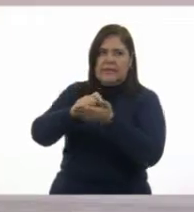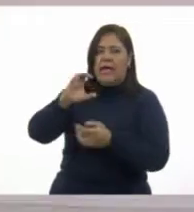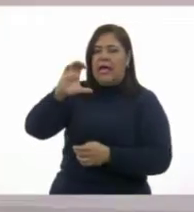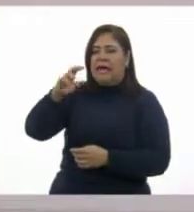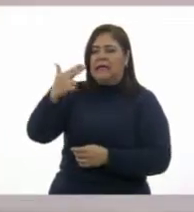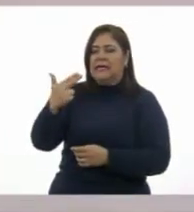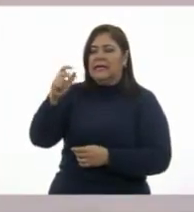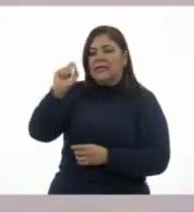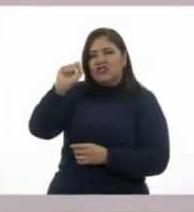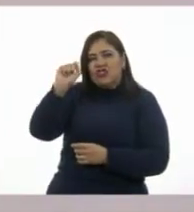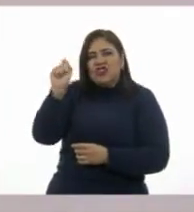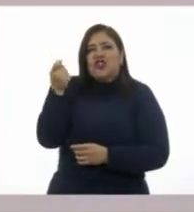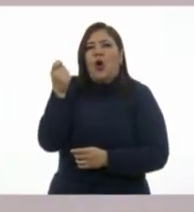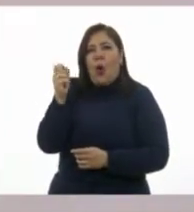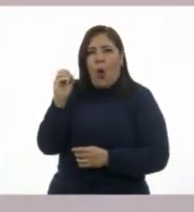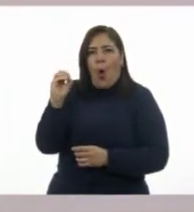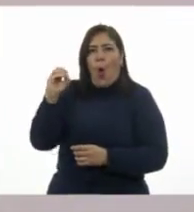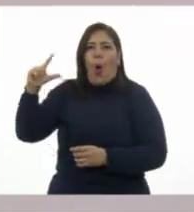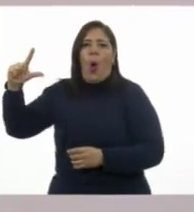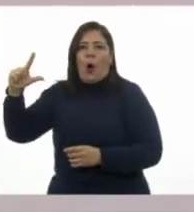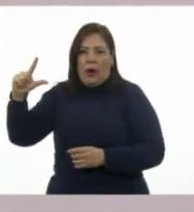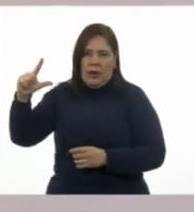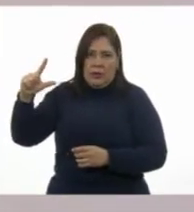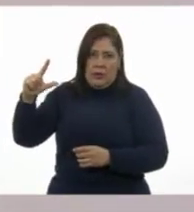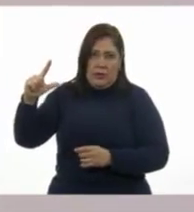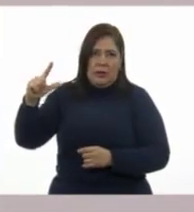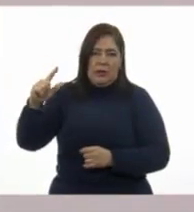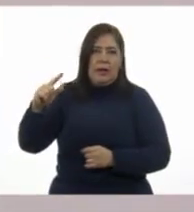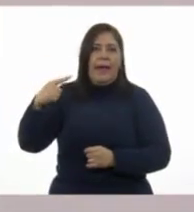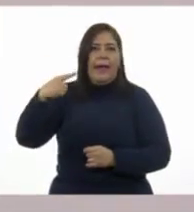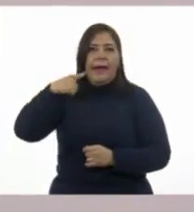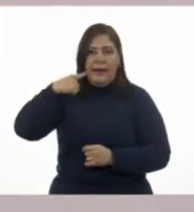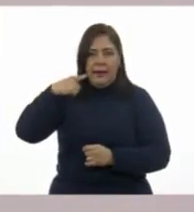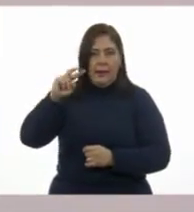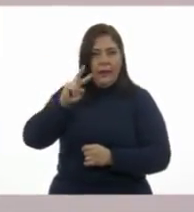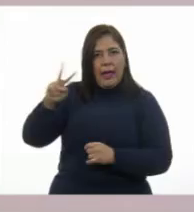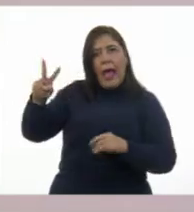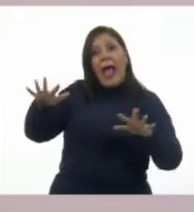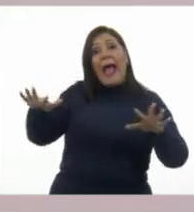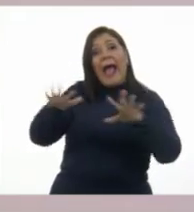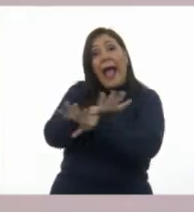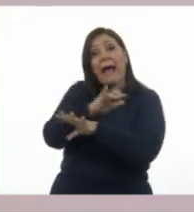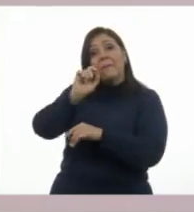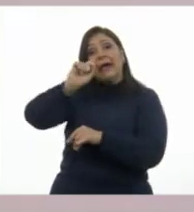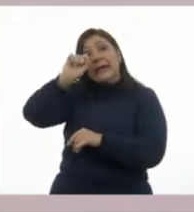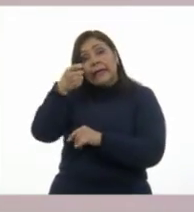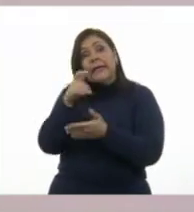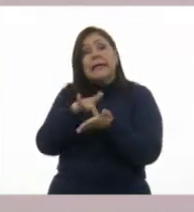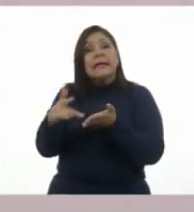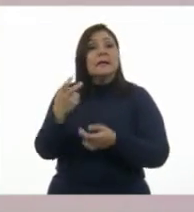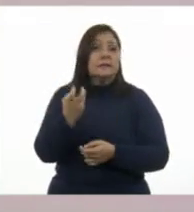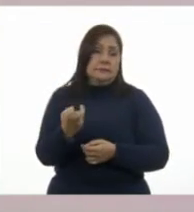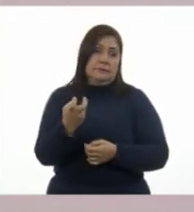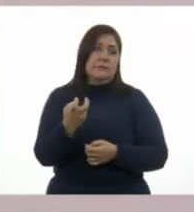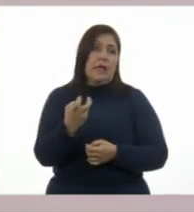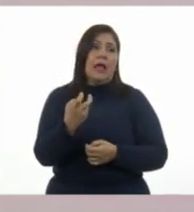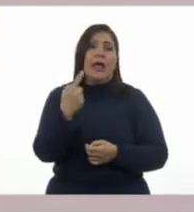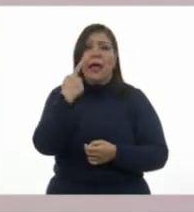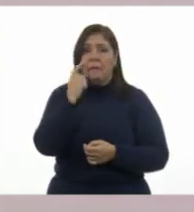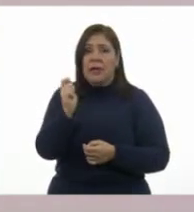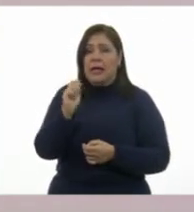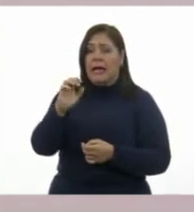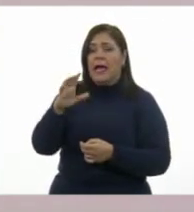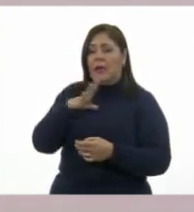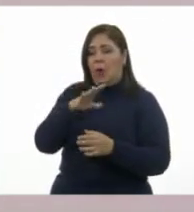Chol. Chol. All. Así es, aquí está la glotal y como esto es parte de